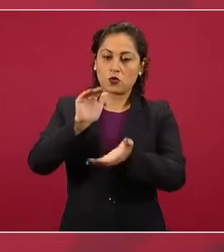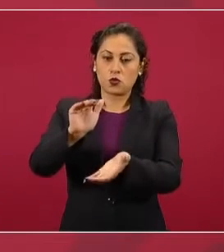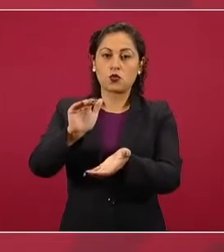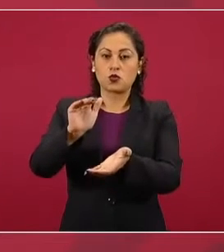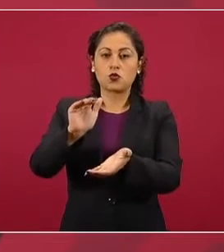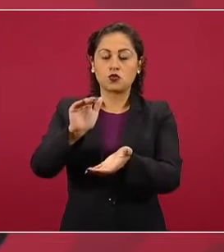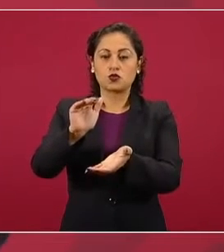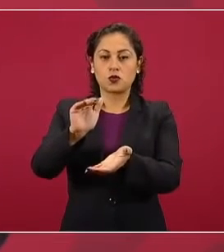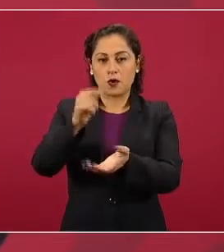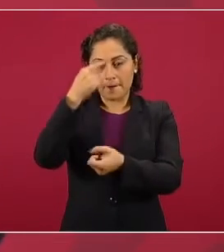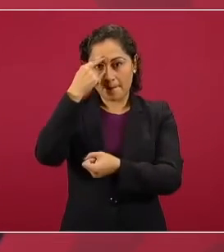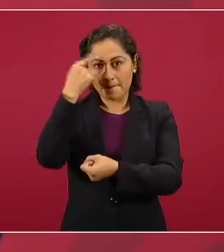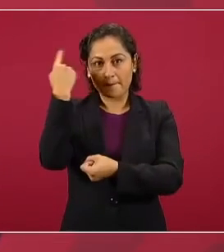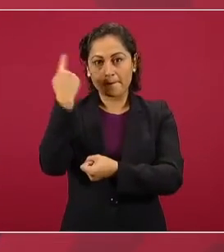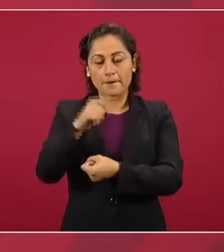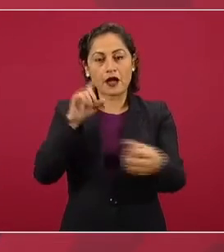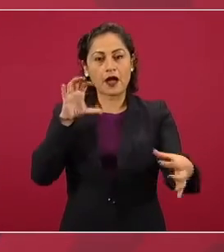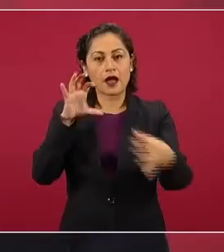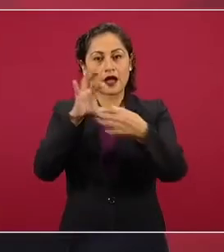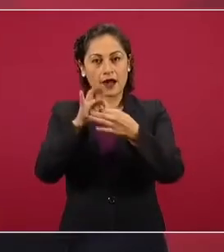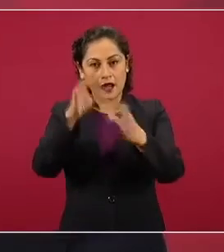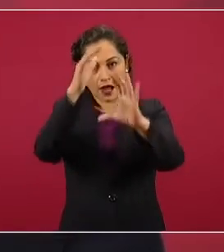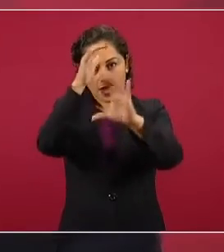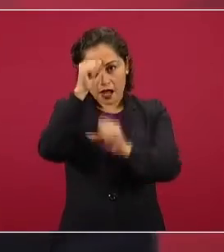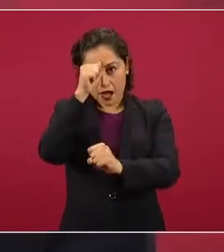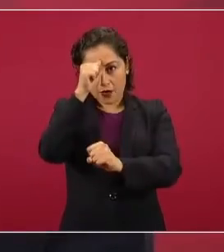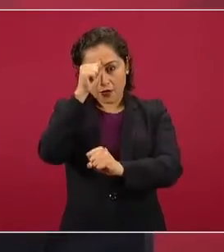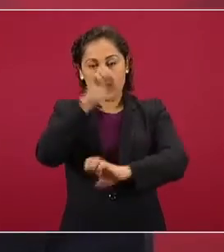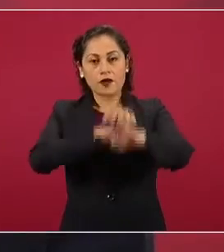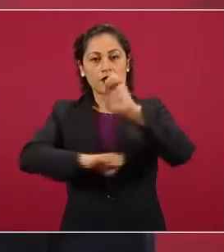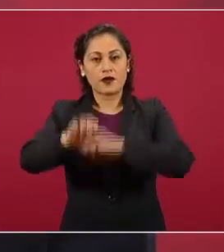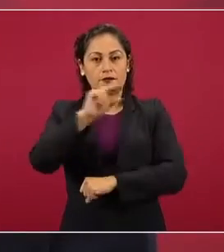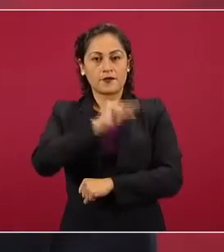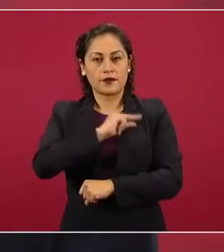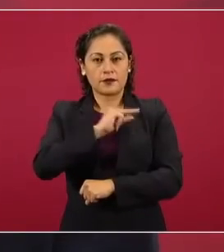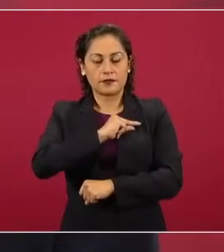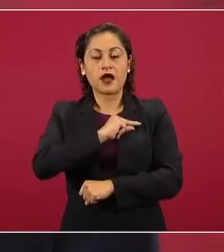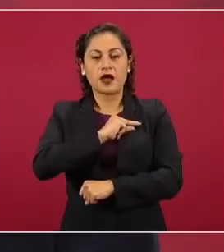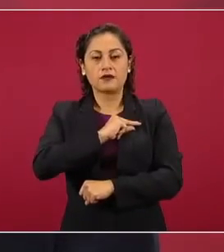iniciativa privada se va a presentar el lunes,